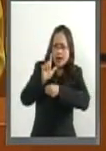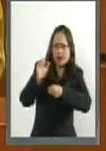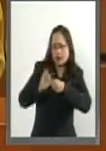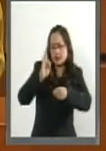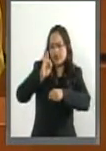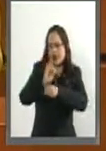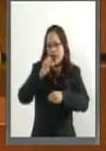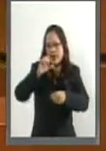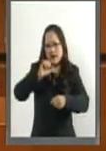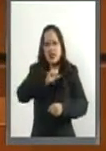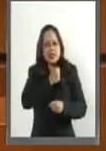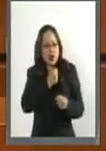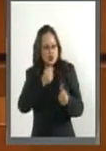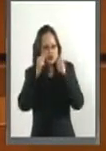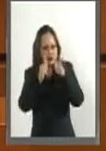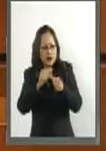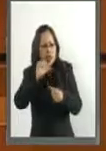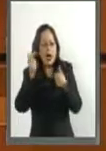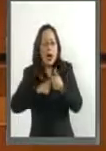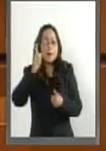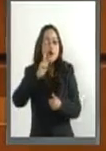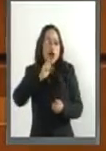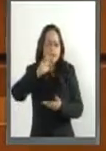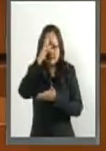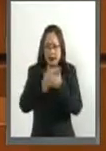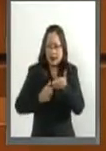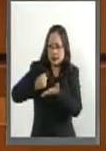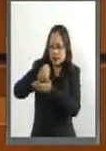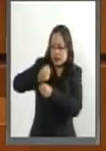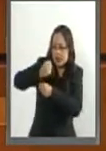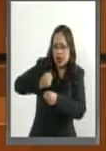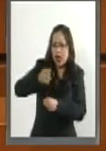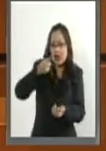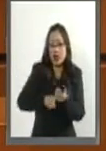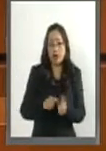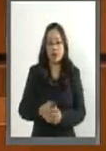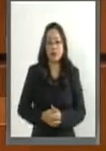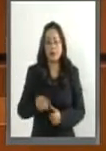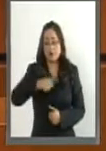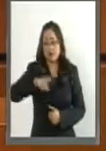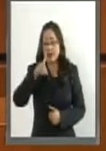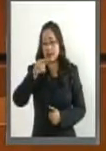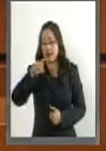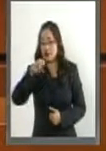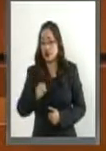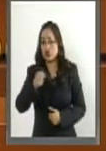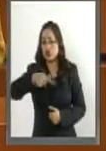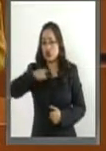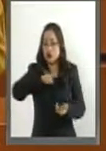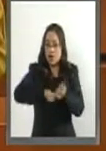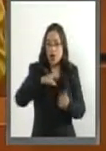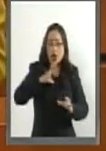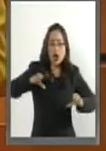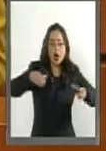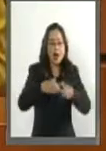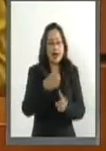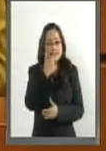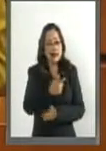salud a las mujeres que son violentadas. Porque los datos nos dicen que además de esas